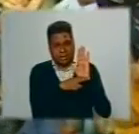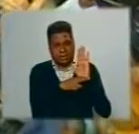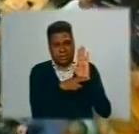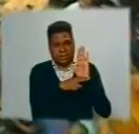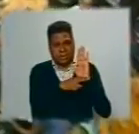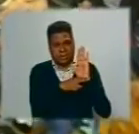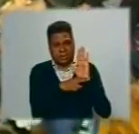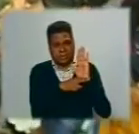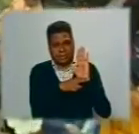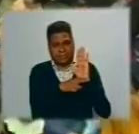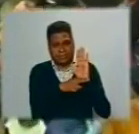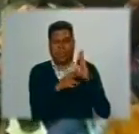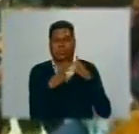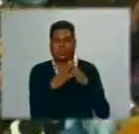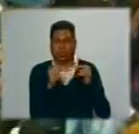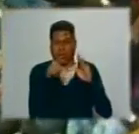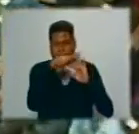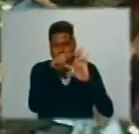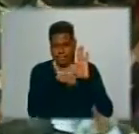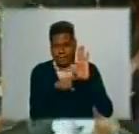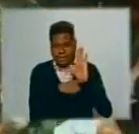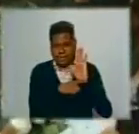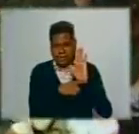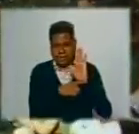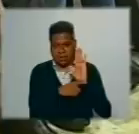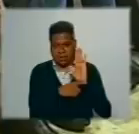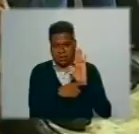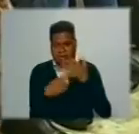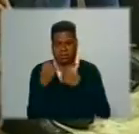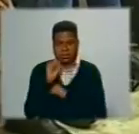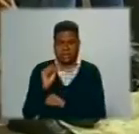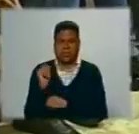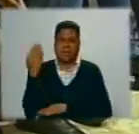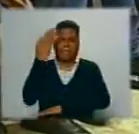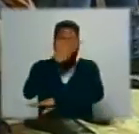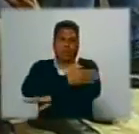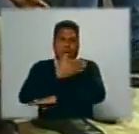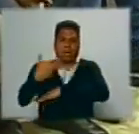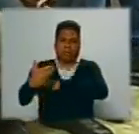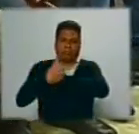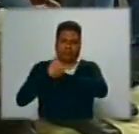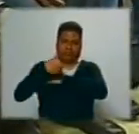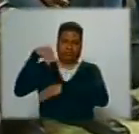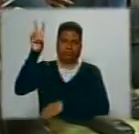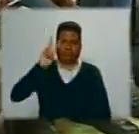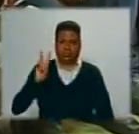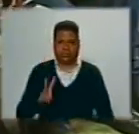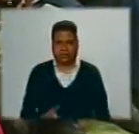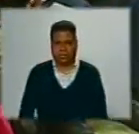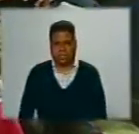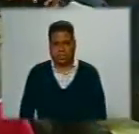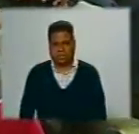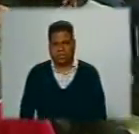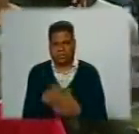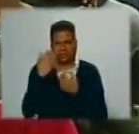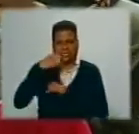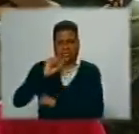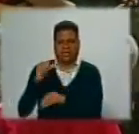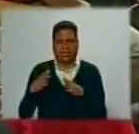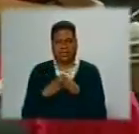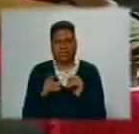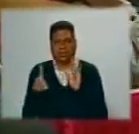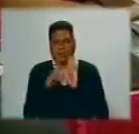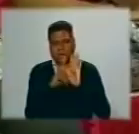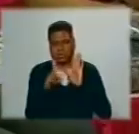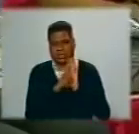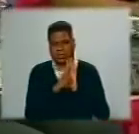y unilaterales, así como el bloqueo económico que asedia al pueblo venezolano. Se defienden los derechos soberanos